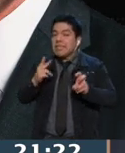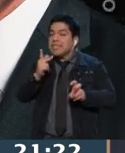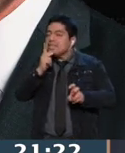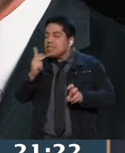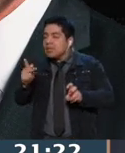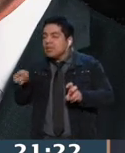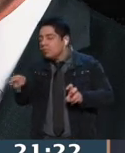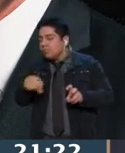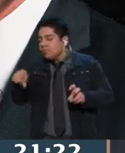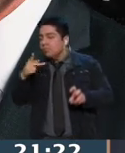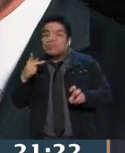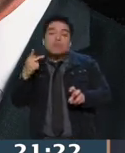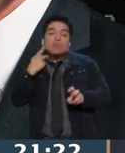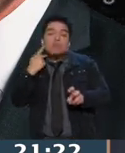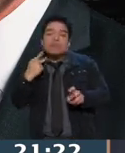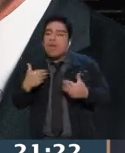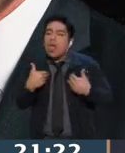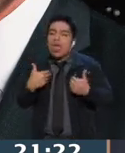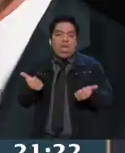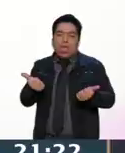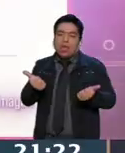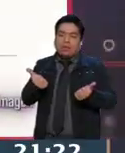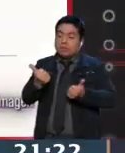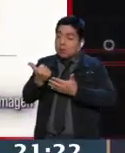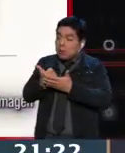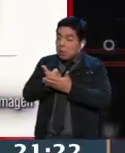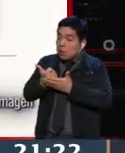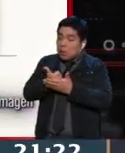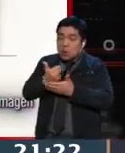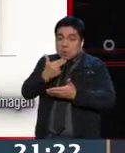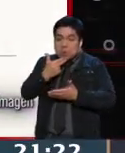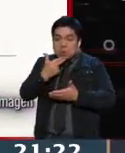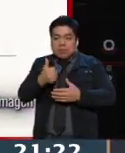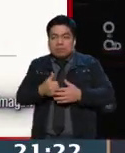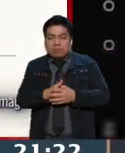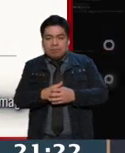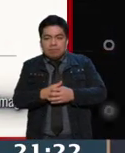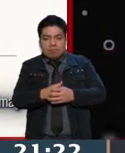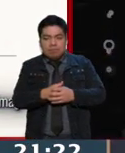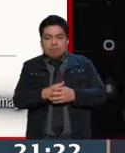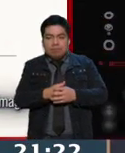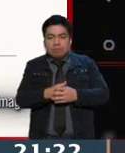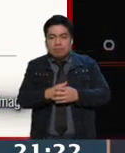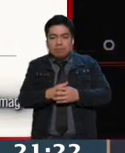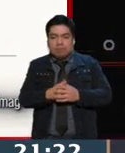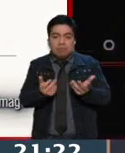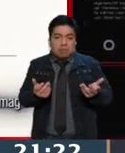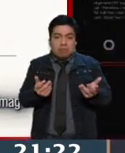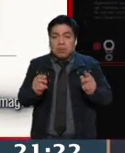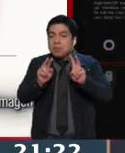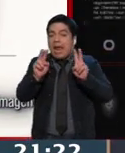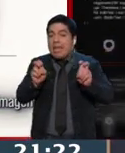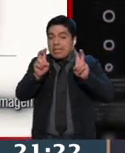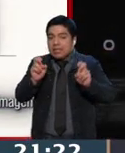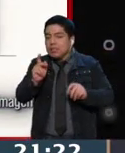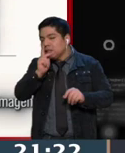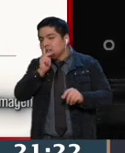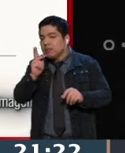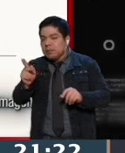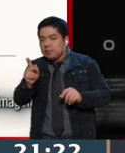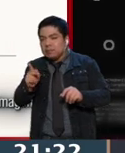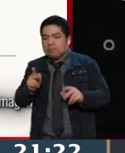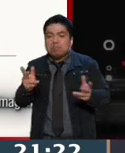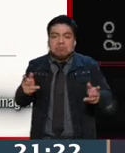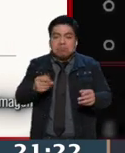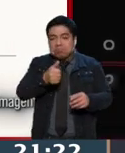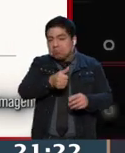entre políticos que no entienden la economía. El neoliberalismo, que eso todavía nadie ha explicado, es un término muy popular. Cada vez